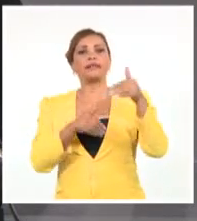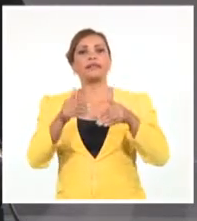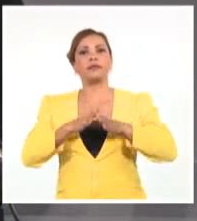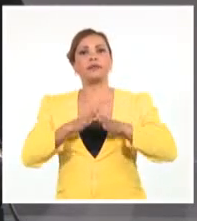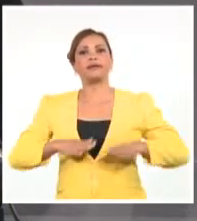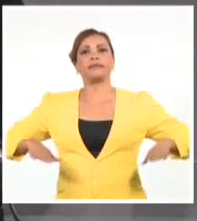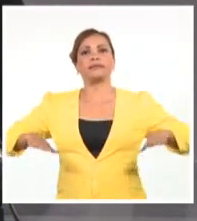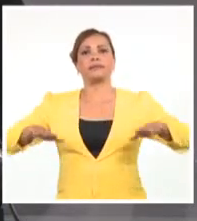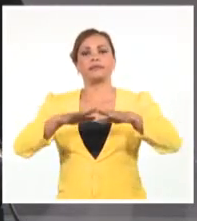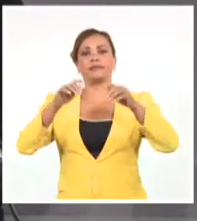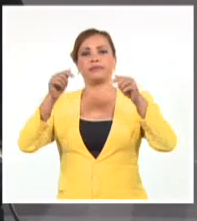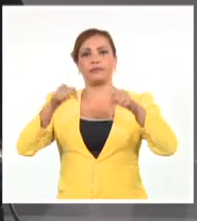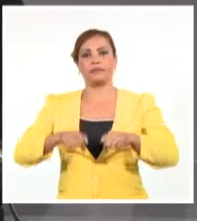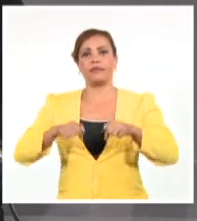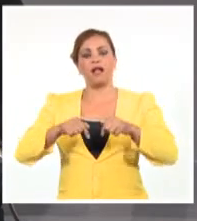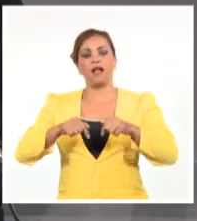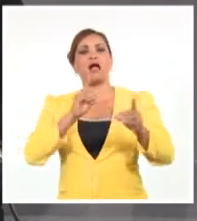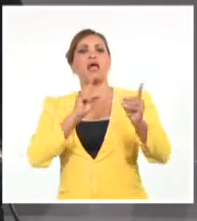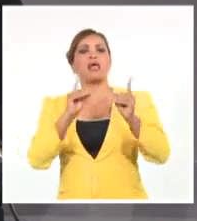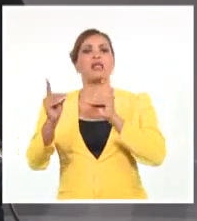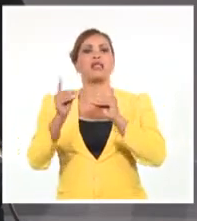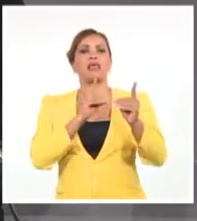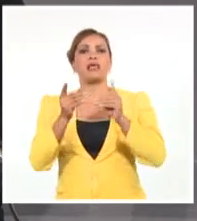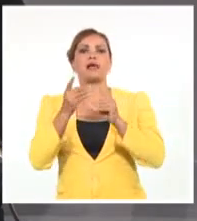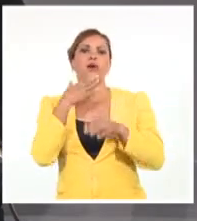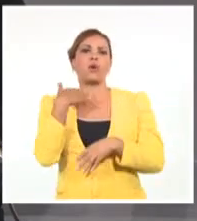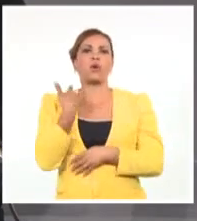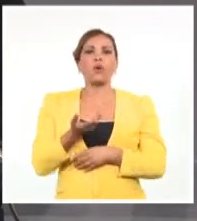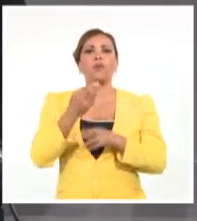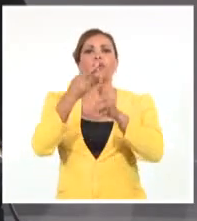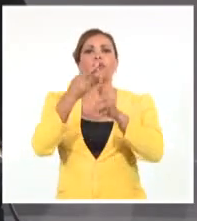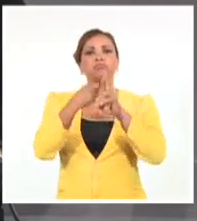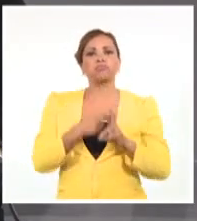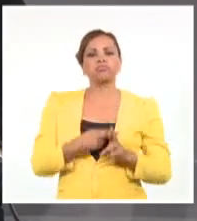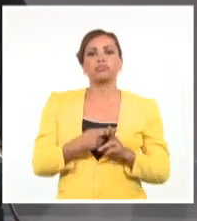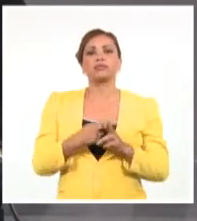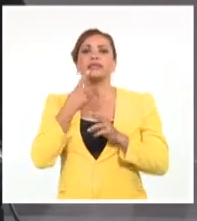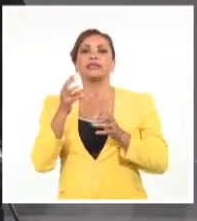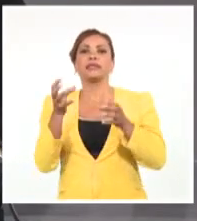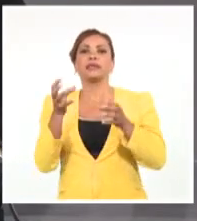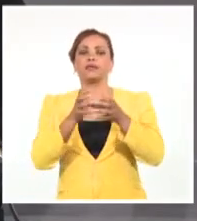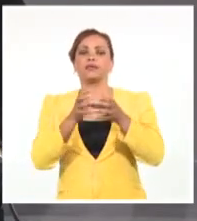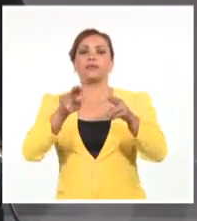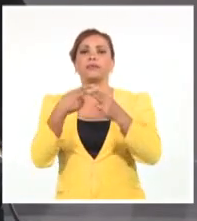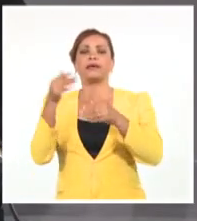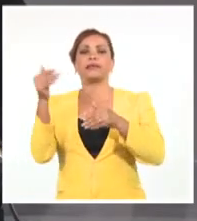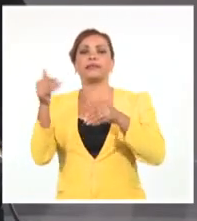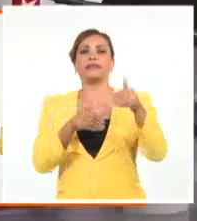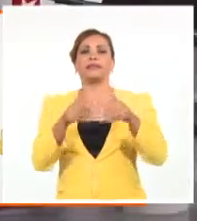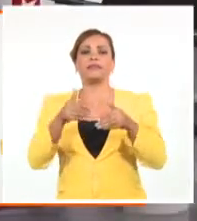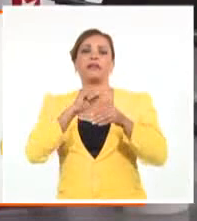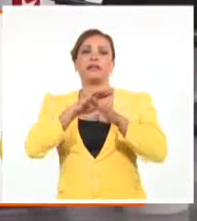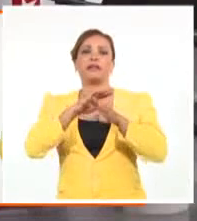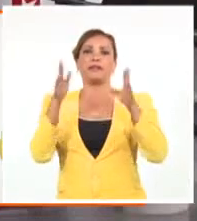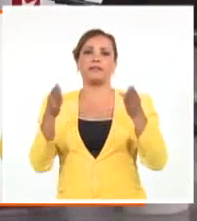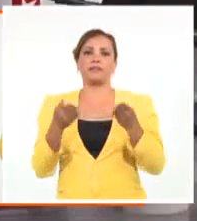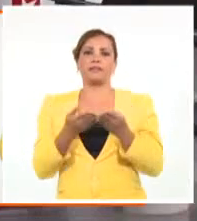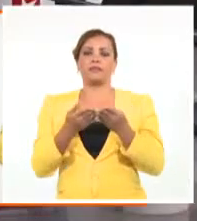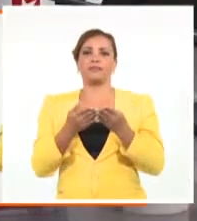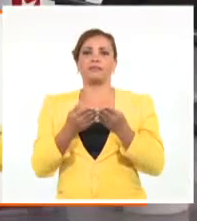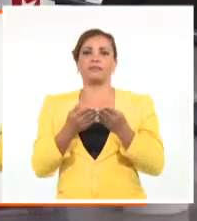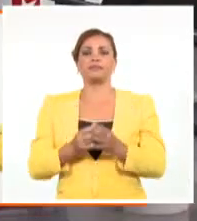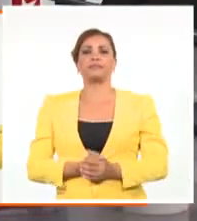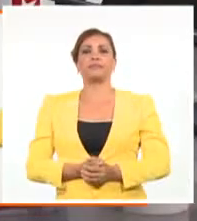la mesa redonda, donde dialogaron sobre la composición y los propósitos de las selecciones que asistirán al Clásico Mundial y la Serie del